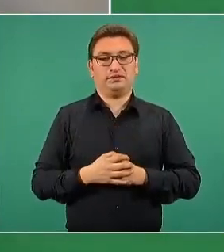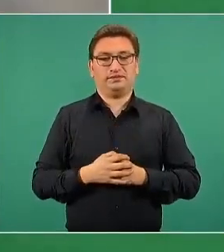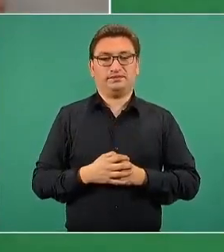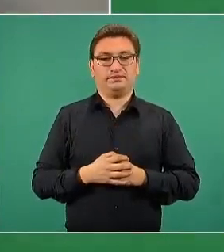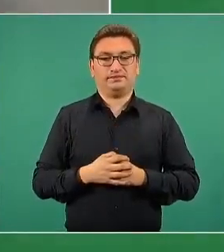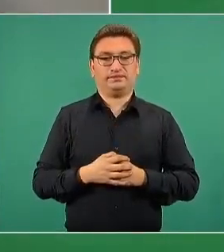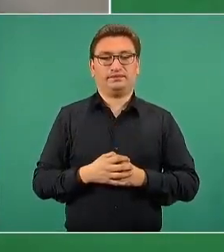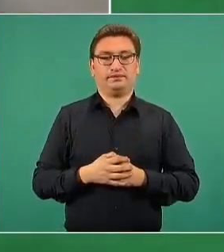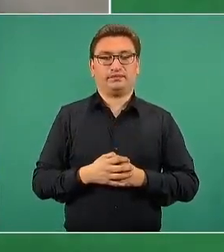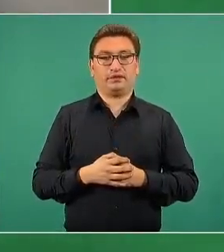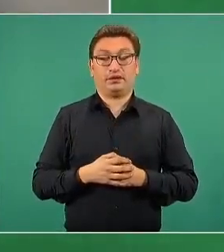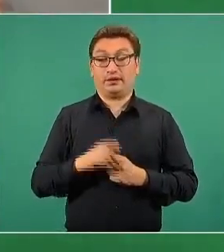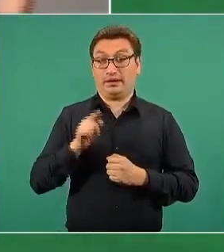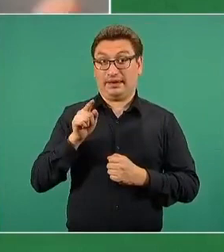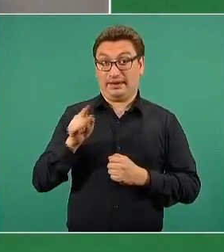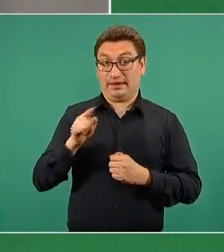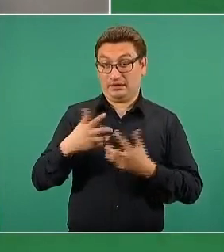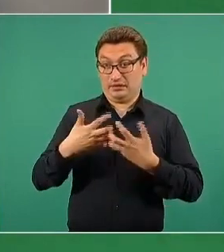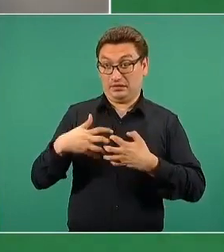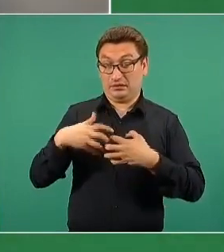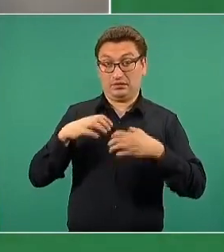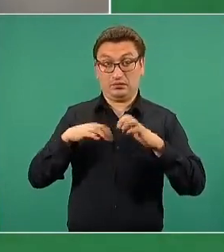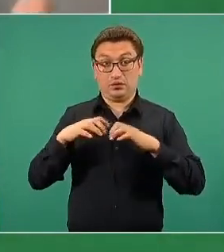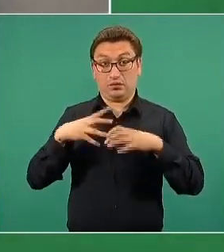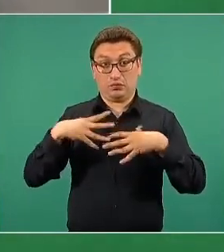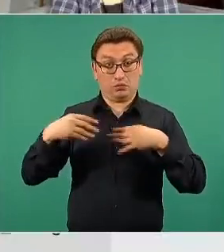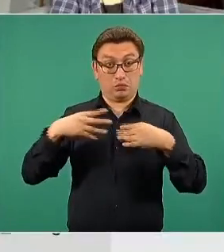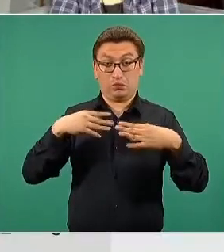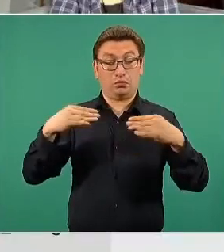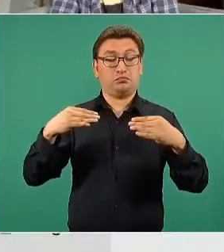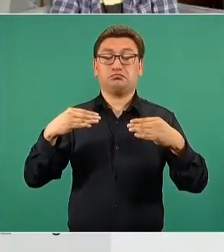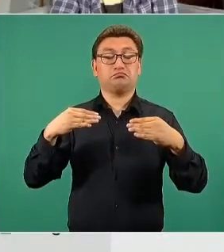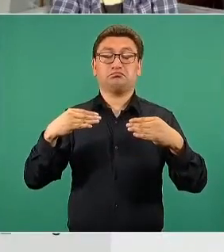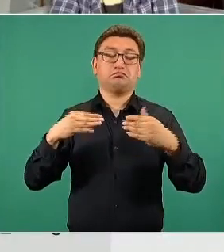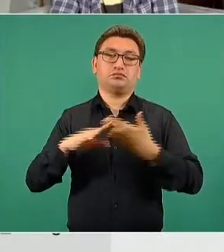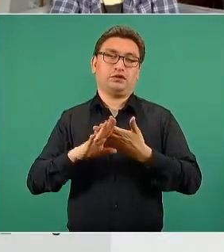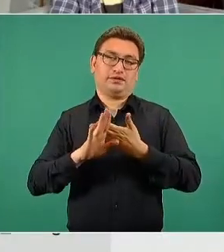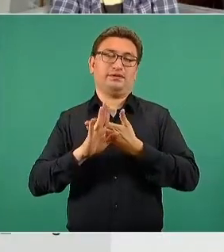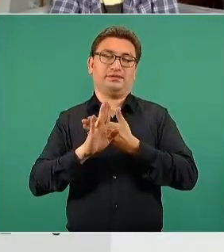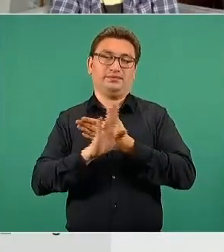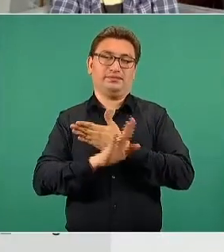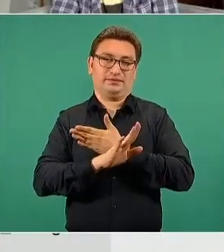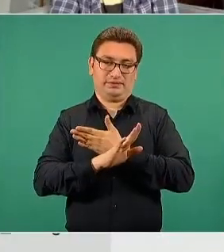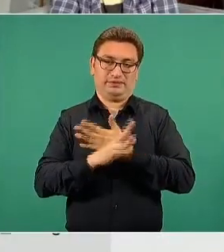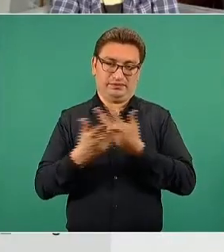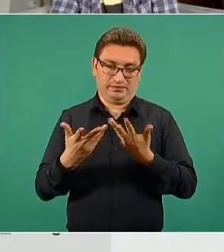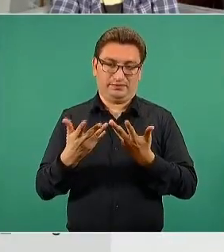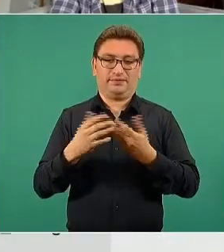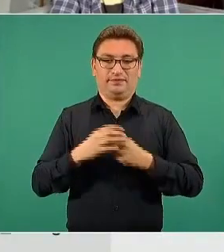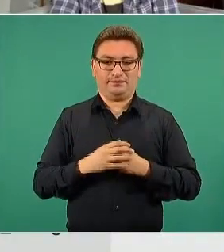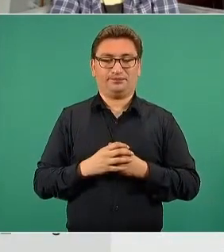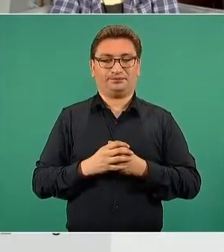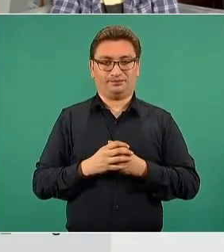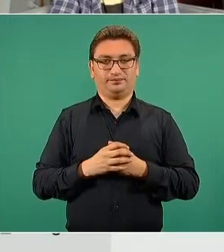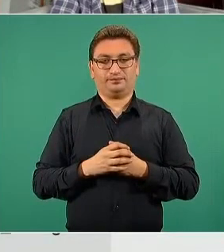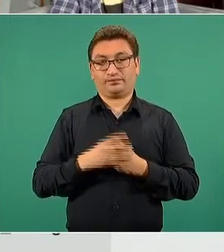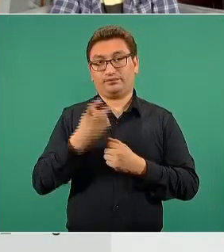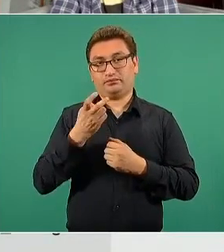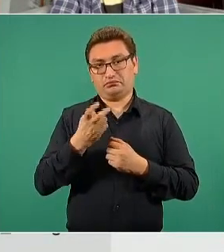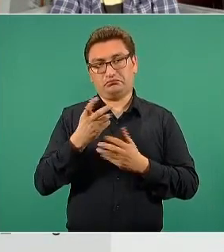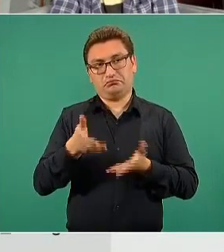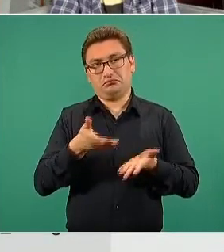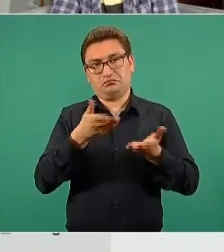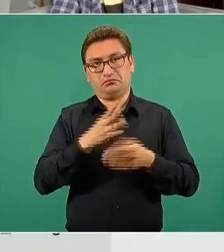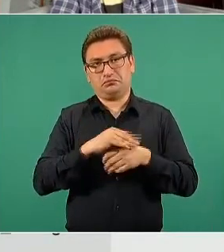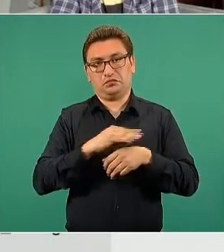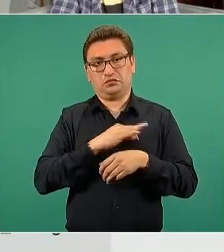tengan brotes y tengan pérdidas mayores que el hecho de dejar ir a vacunarse